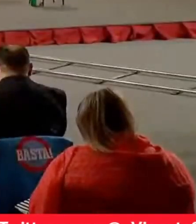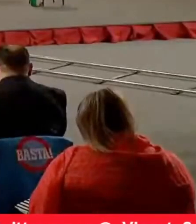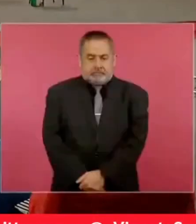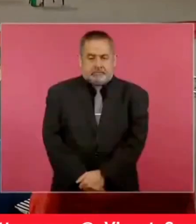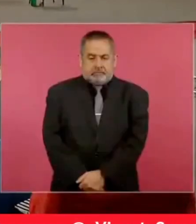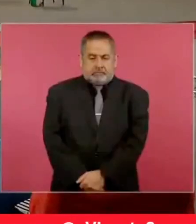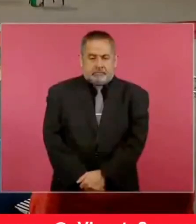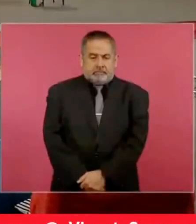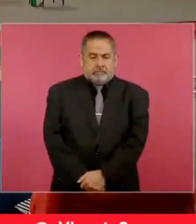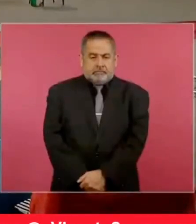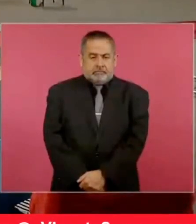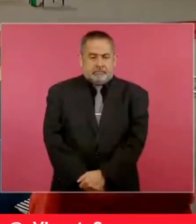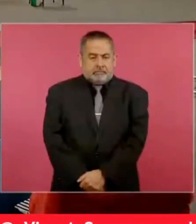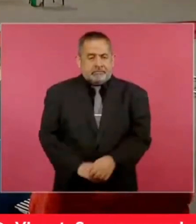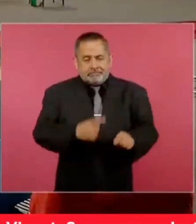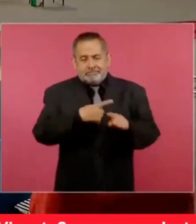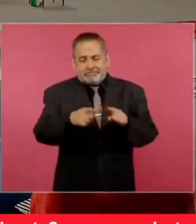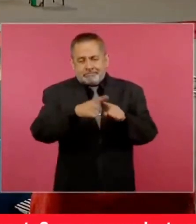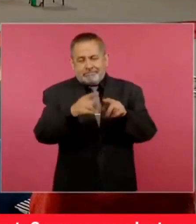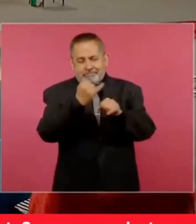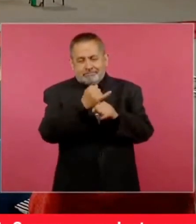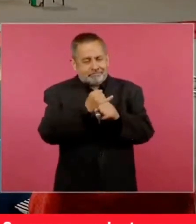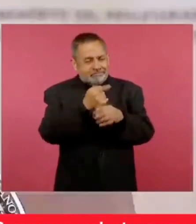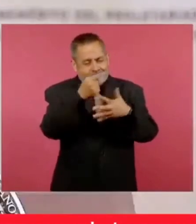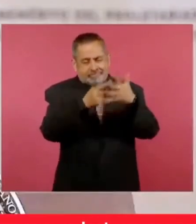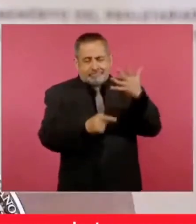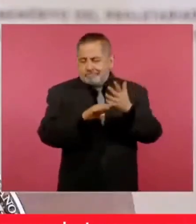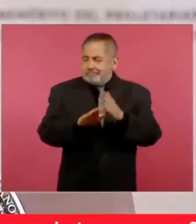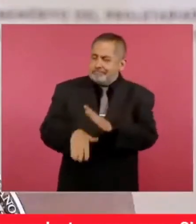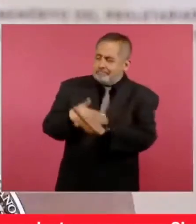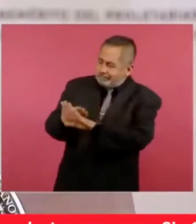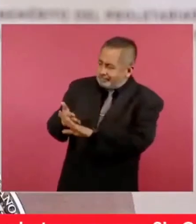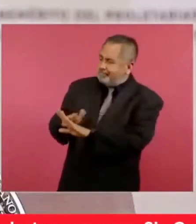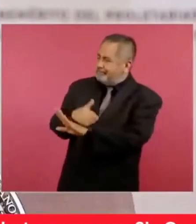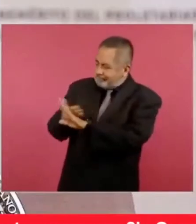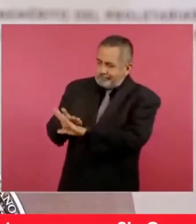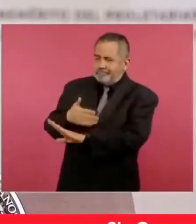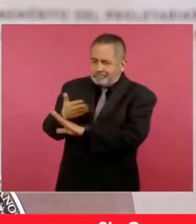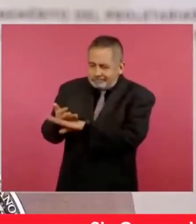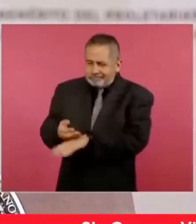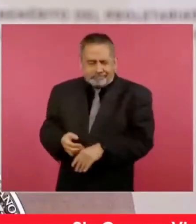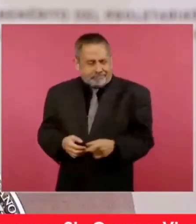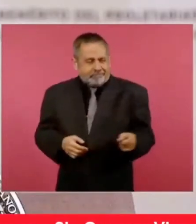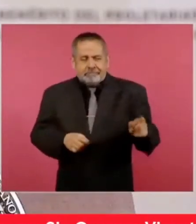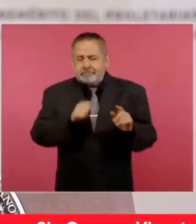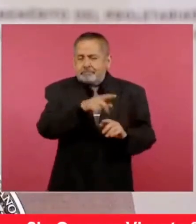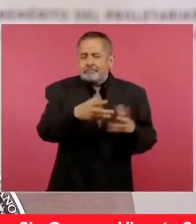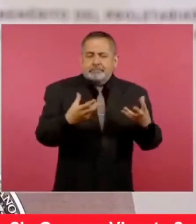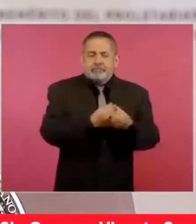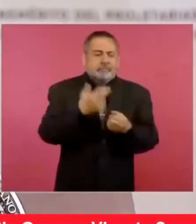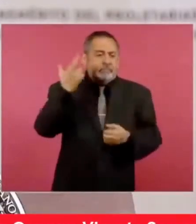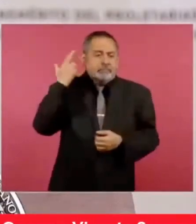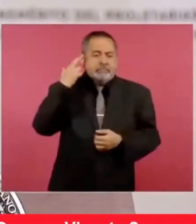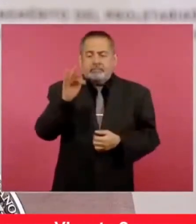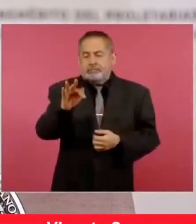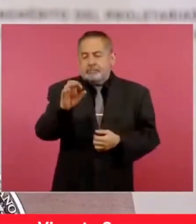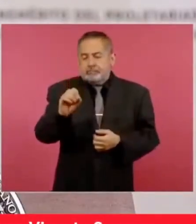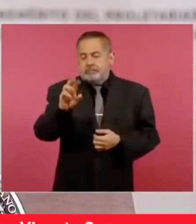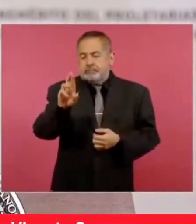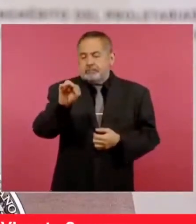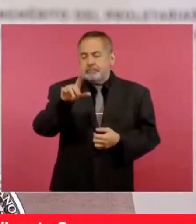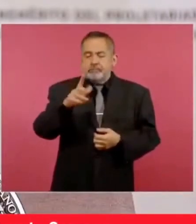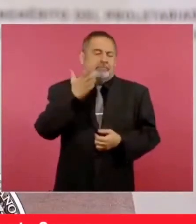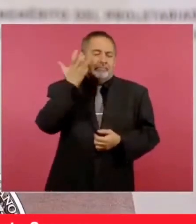suben a las plataformas digitales eran en contra de la reforma. Conductores de Radio Fórmula también con entrevistas a